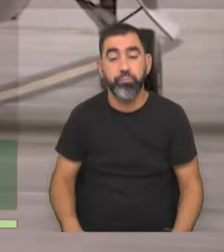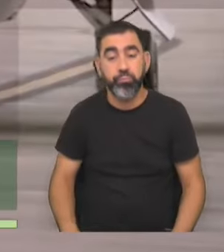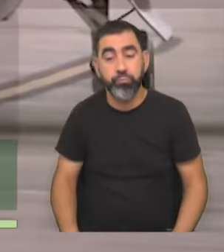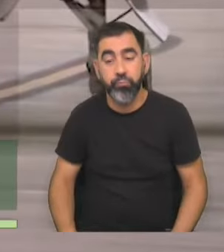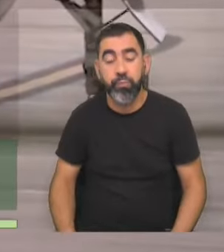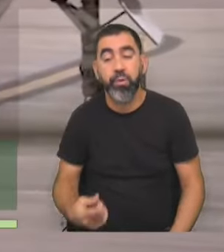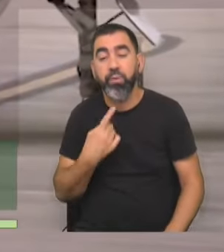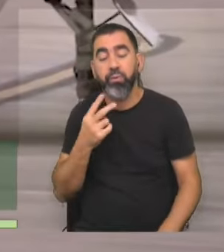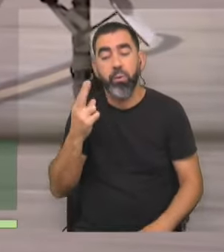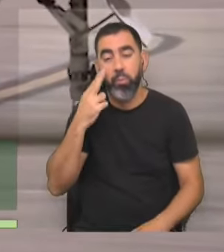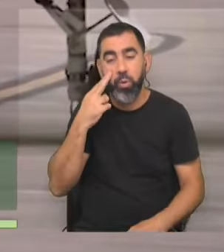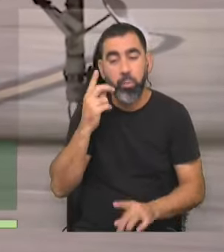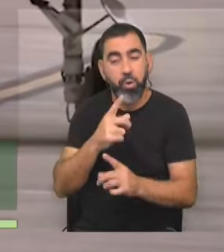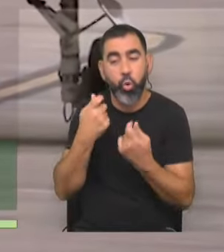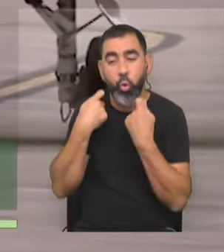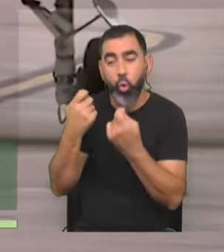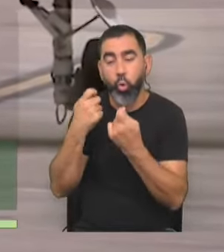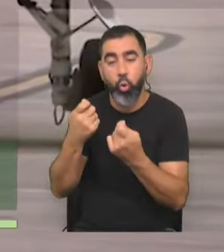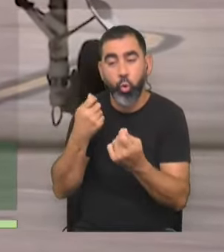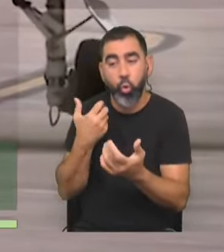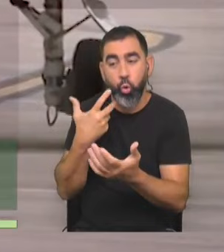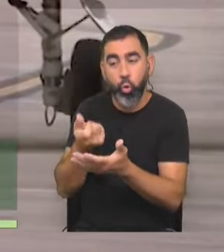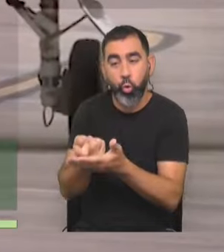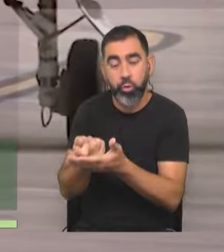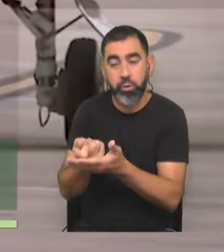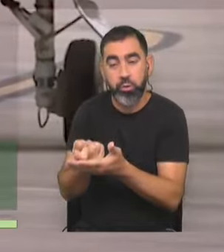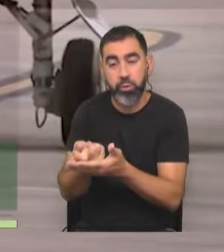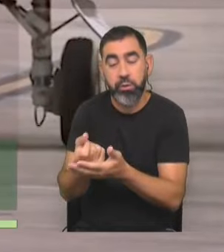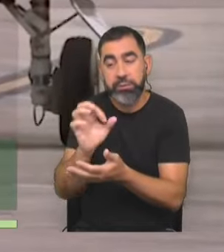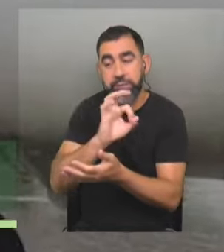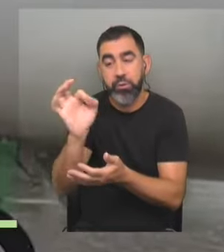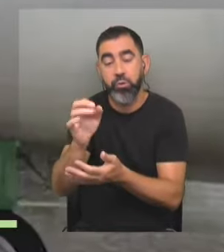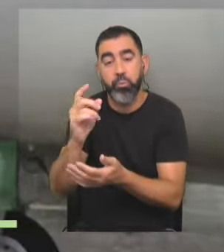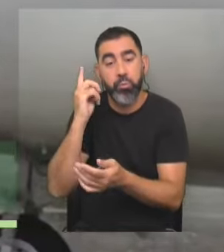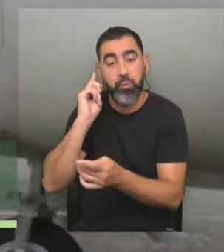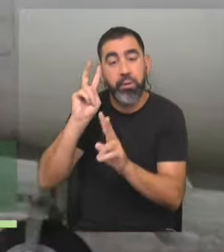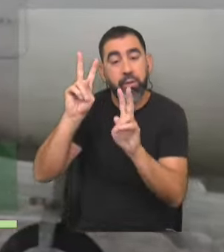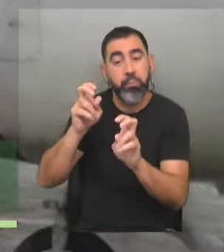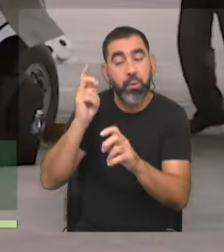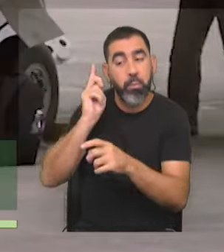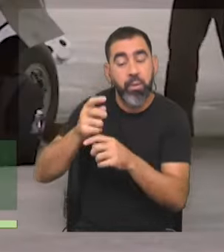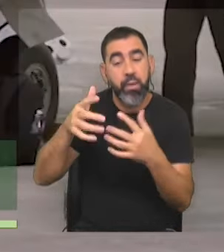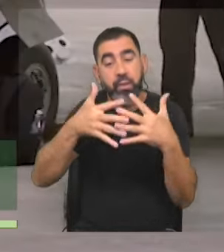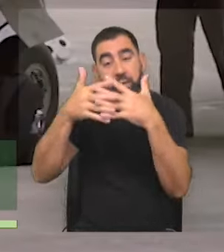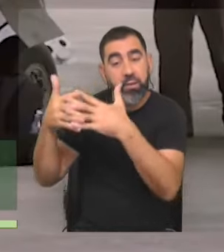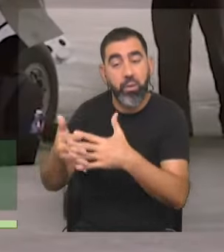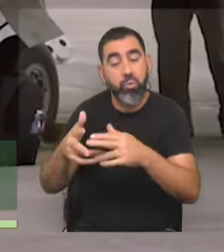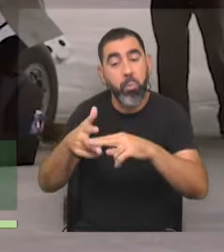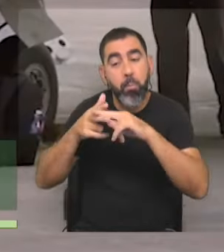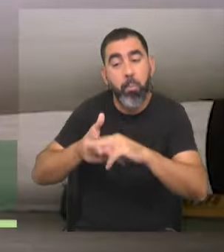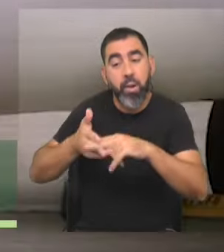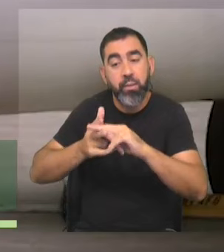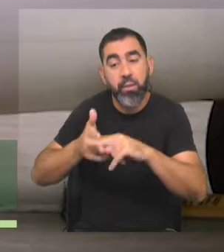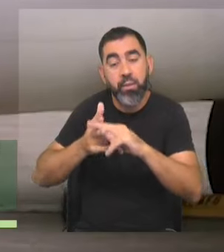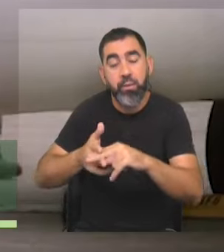el problema recurrente no es el coste de adquisición que en general es cero sino la obligación establecida por Estados Unidos de realizar las recorridas